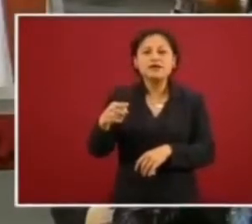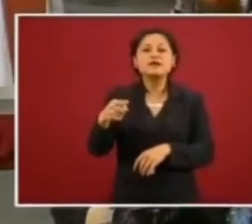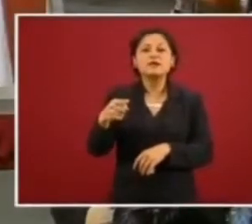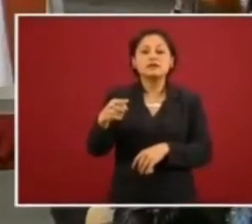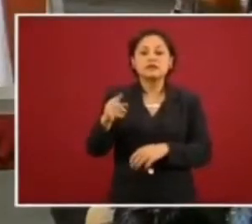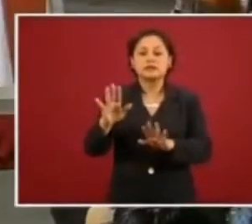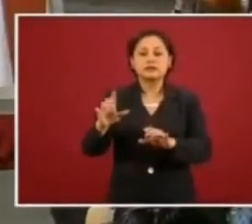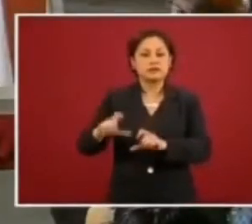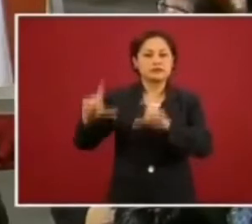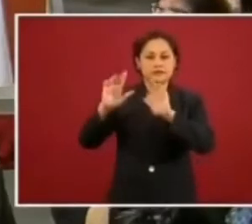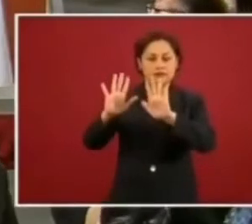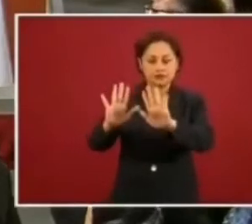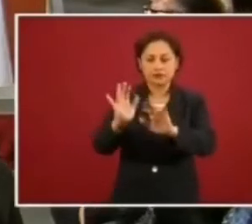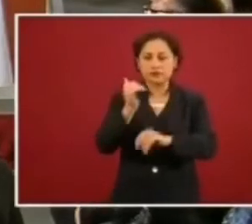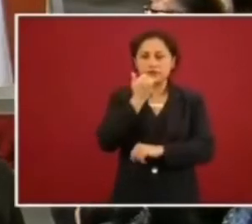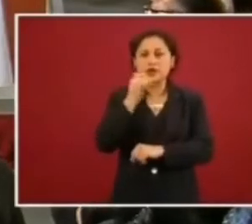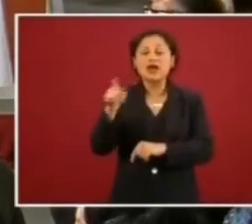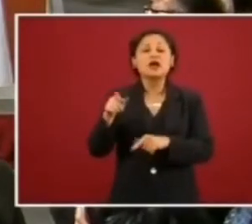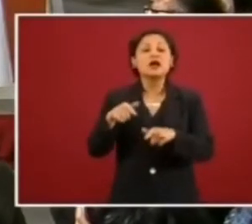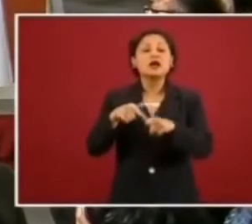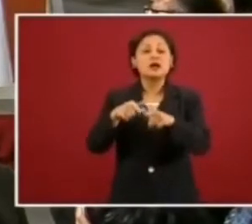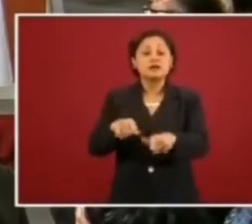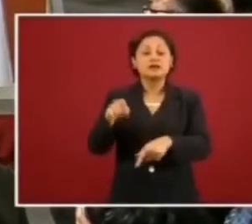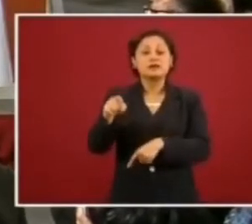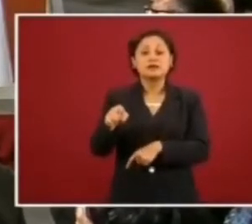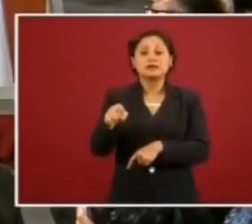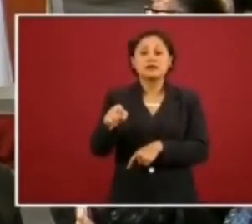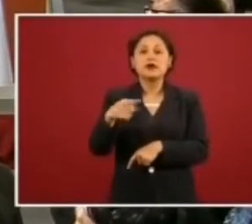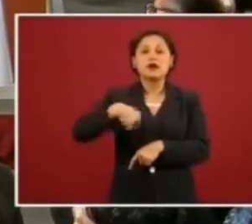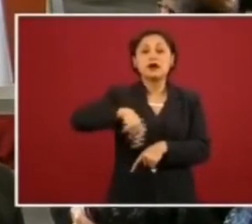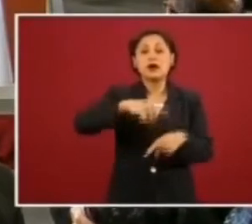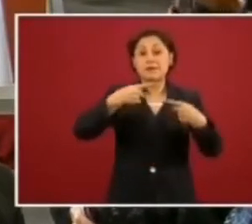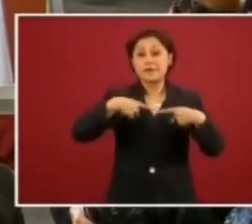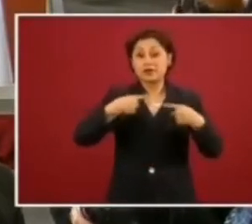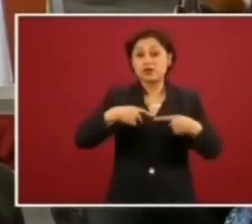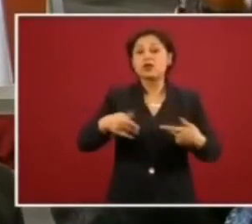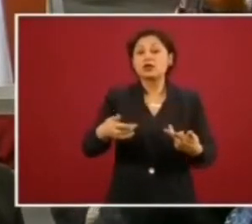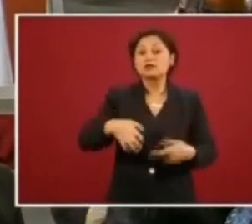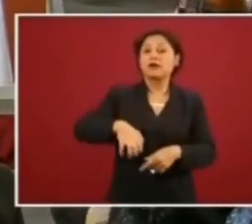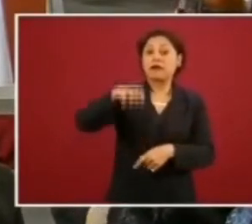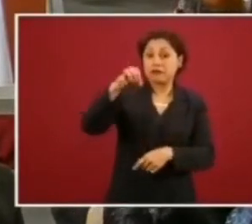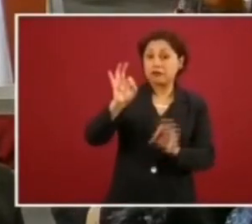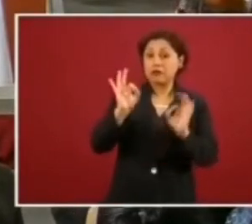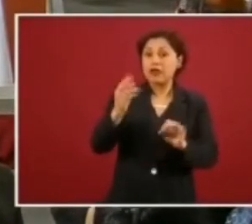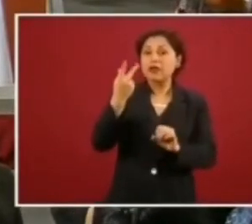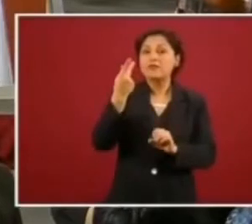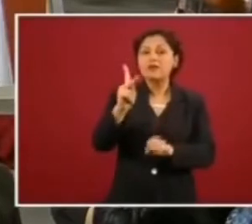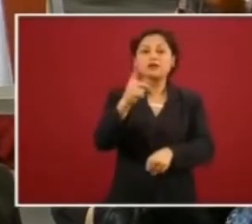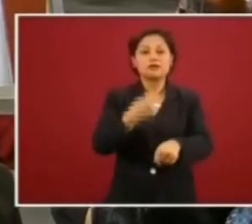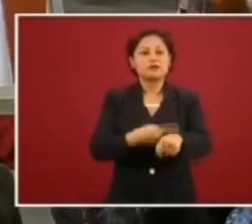regrese, también tienen afección grave y eventualmente casos fatales.